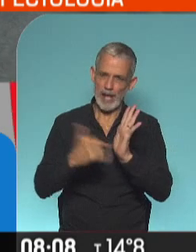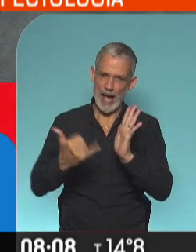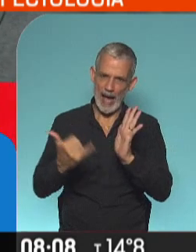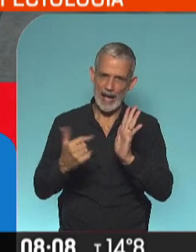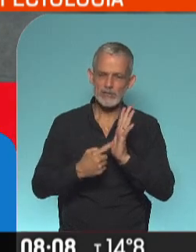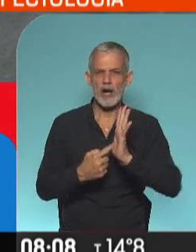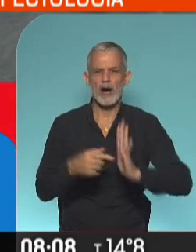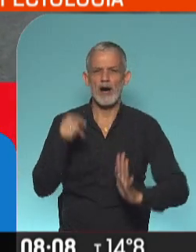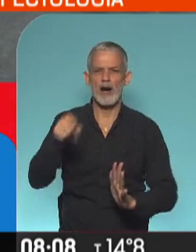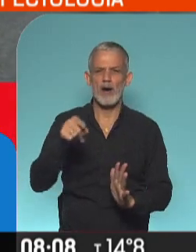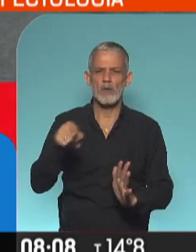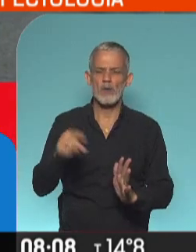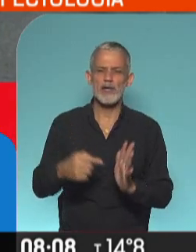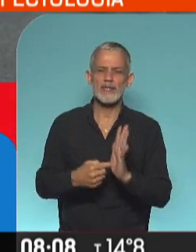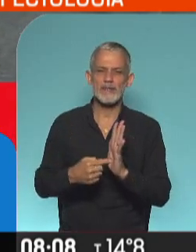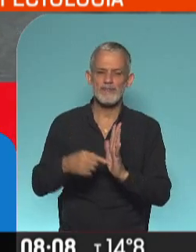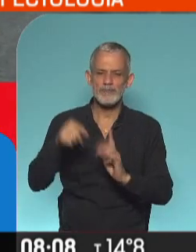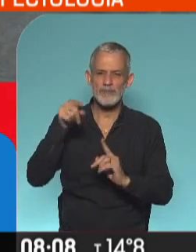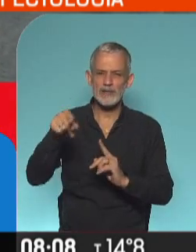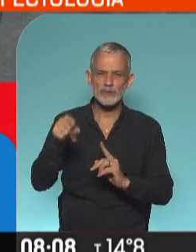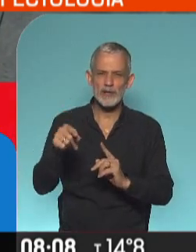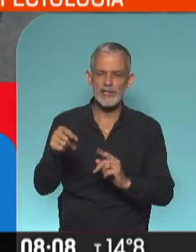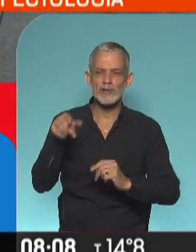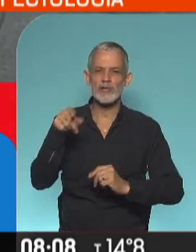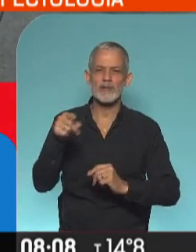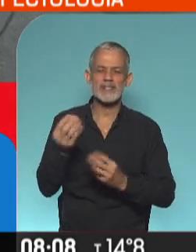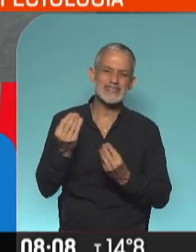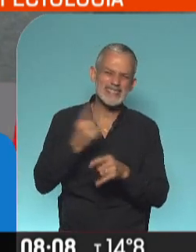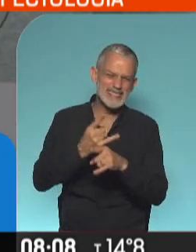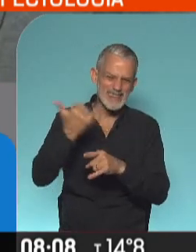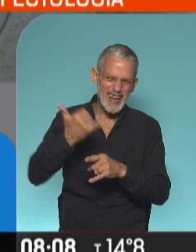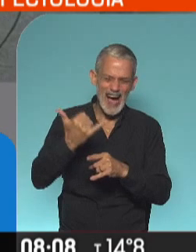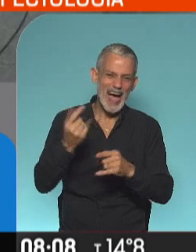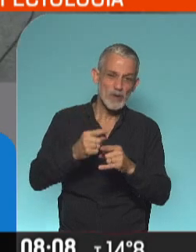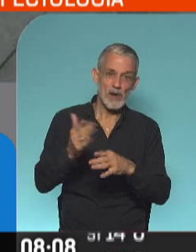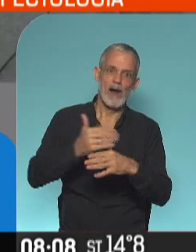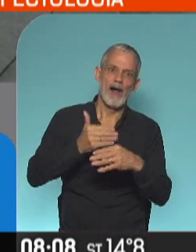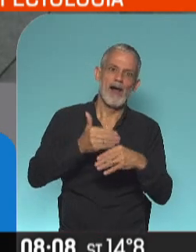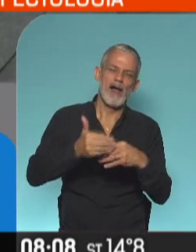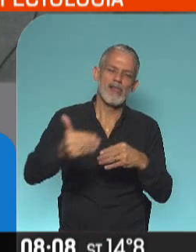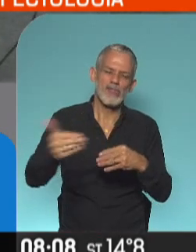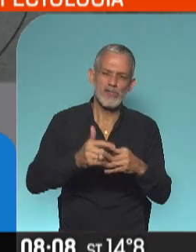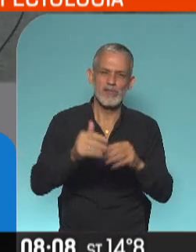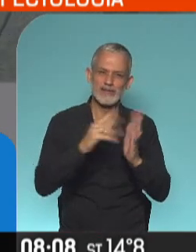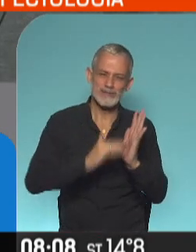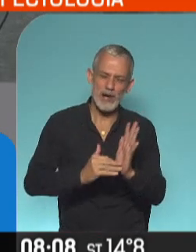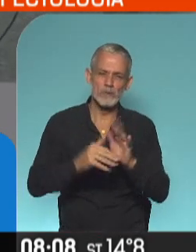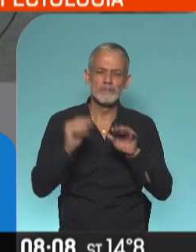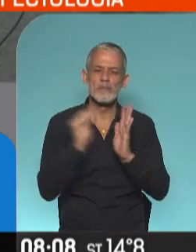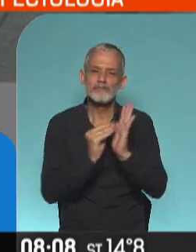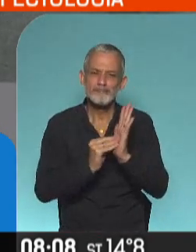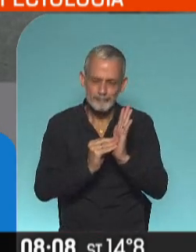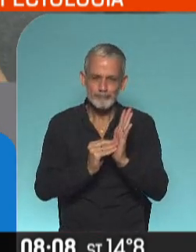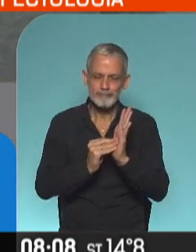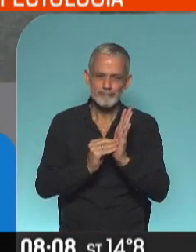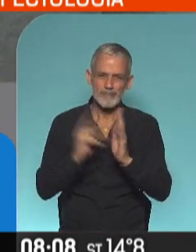todos los sistemas pueden mejorar, y obviamente que siempre va a haber un retraso en la carga de los fallecidos, pero hay que